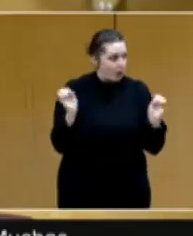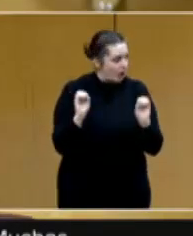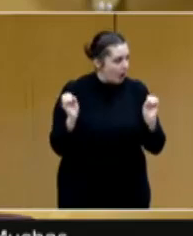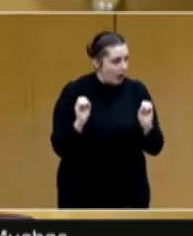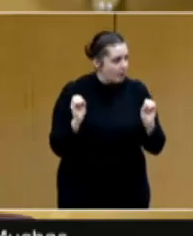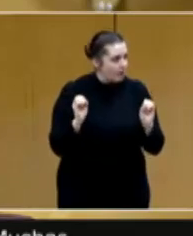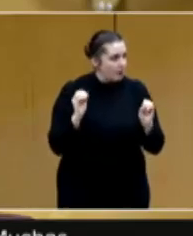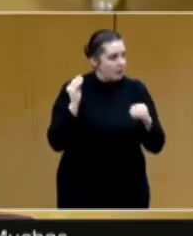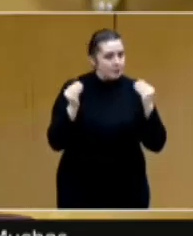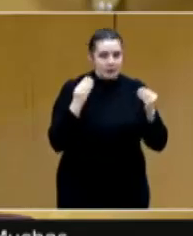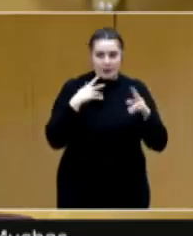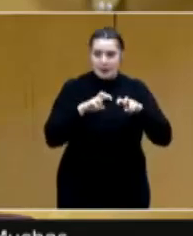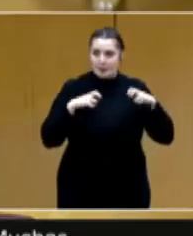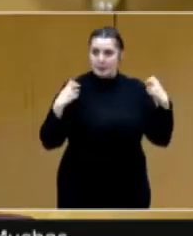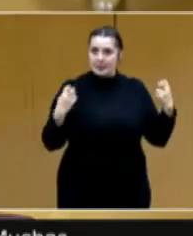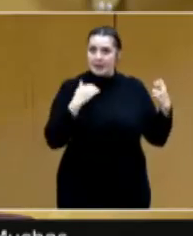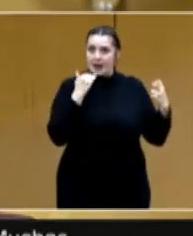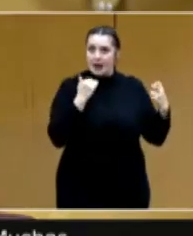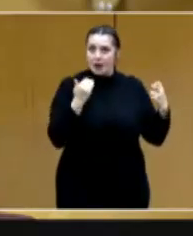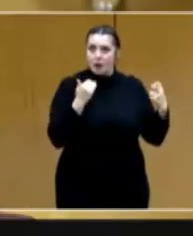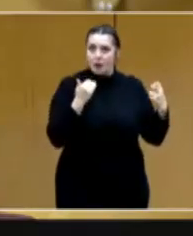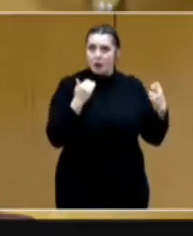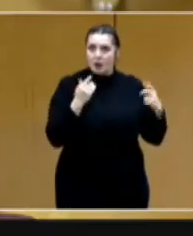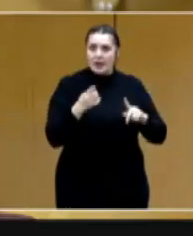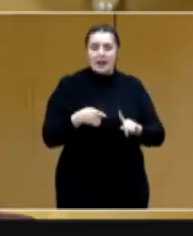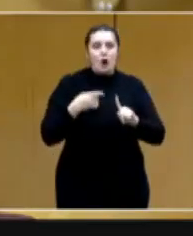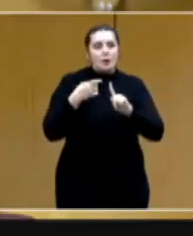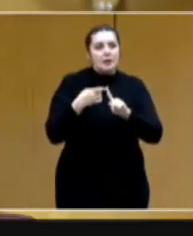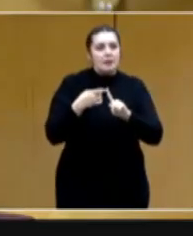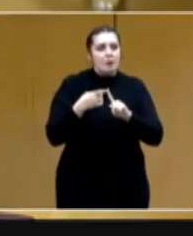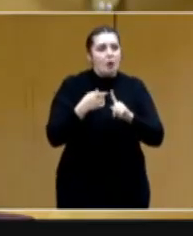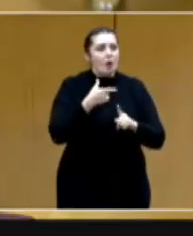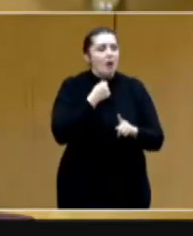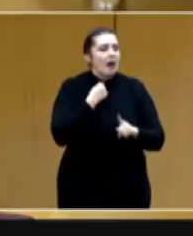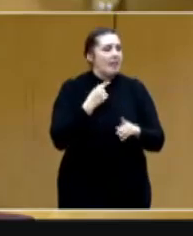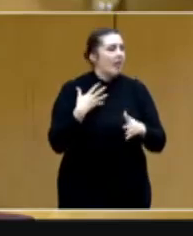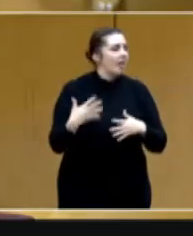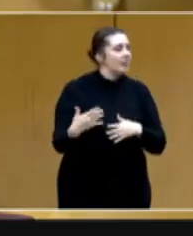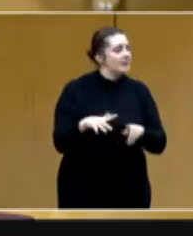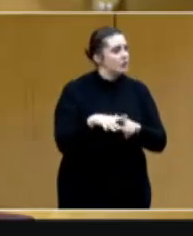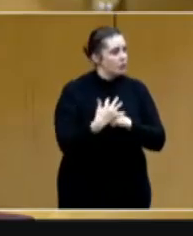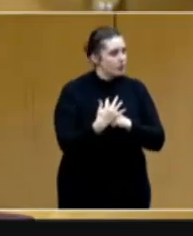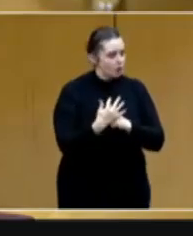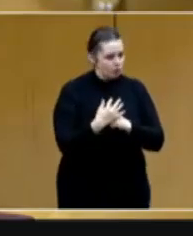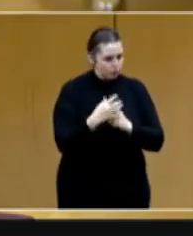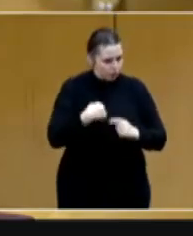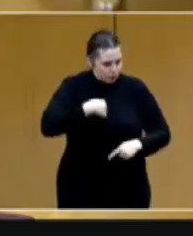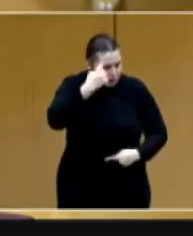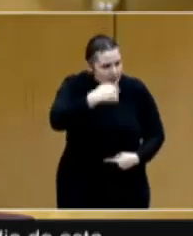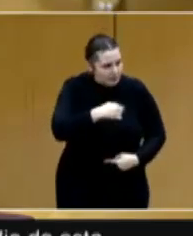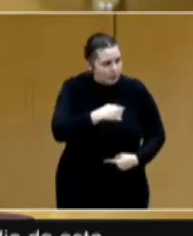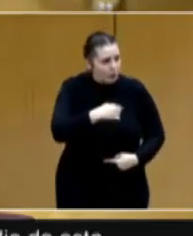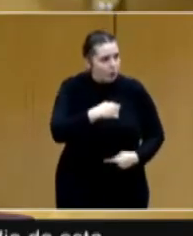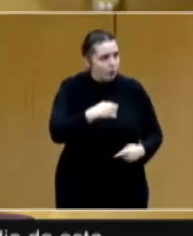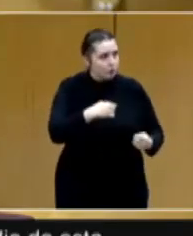creo nadie de esta mesa ha tenido ninguna intención en hacer comicidad de situaciones de las que somos precisamente